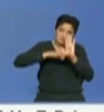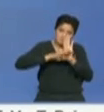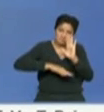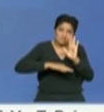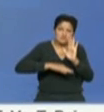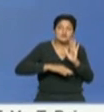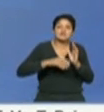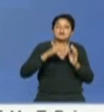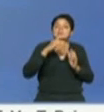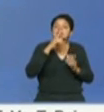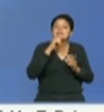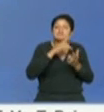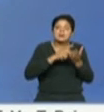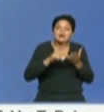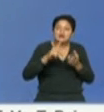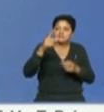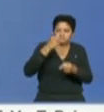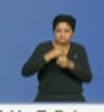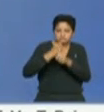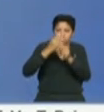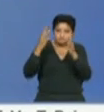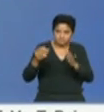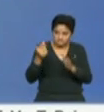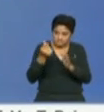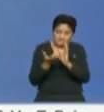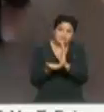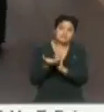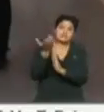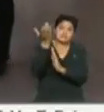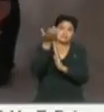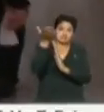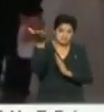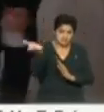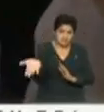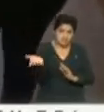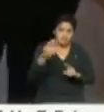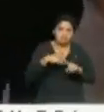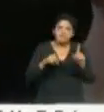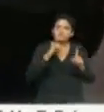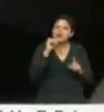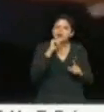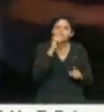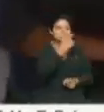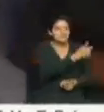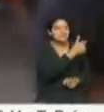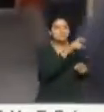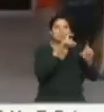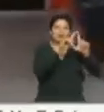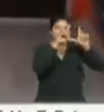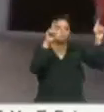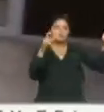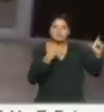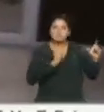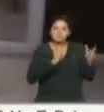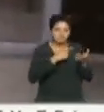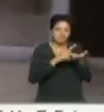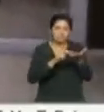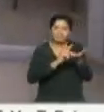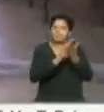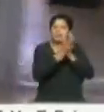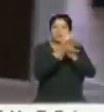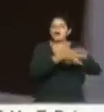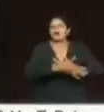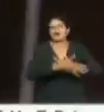incrementen sueldos de los trabajadores, es decir, incremento salarial sin sacrificar utilidades o incrementando productividad,